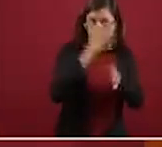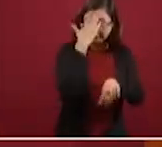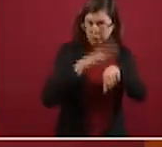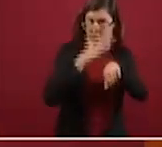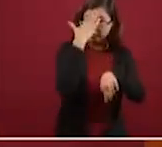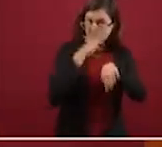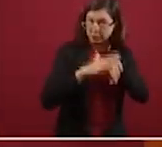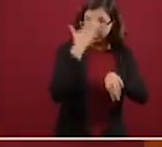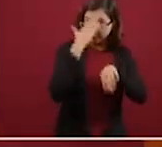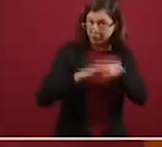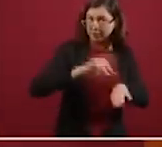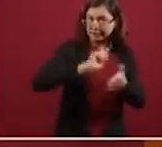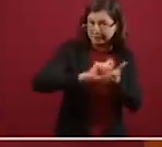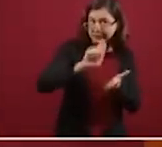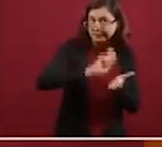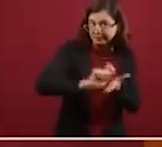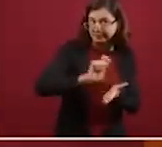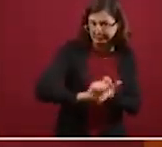a repetir